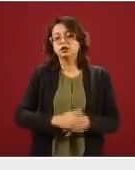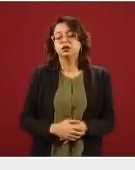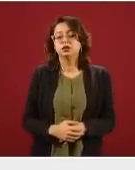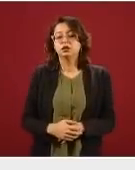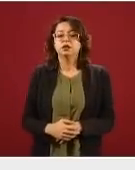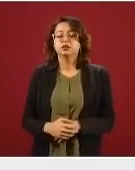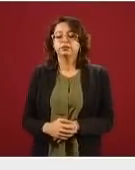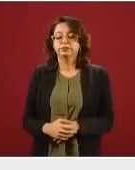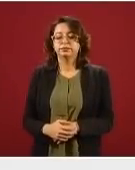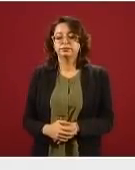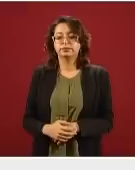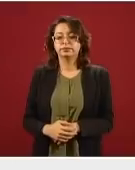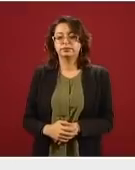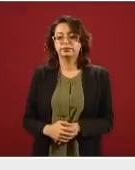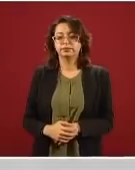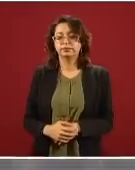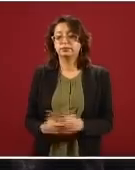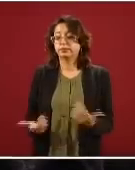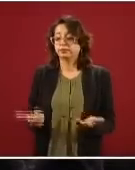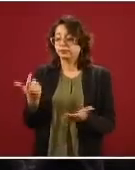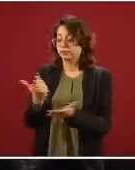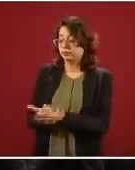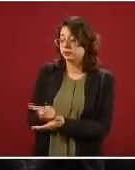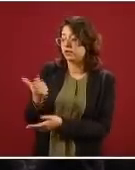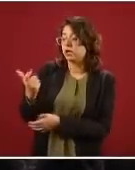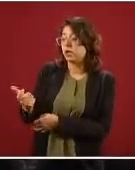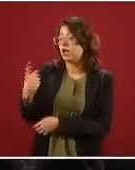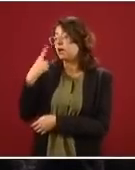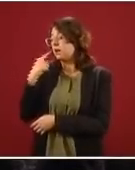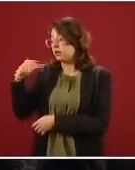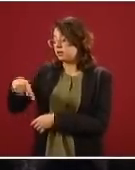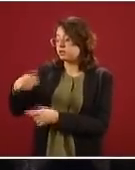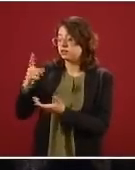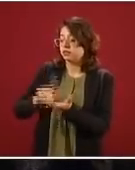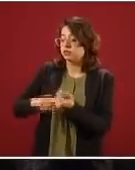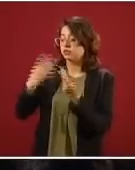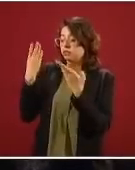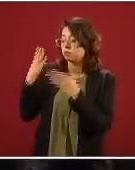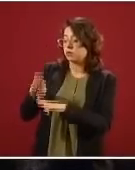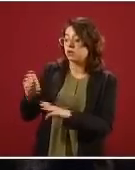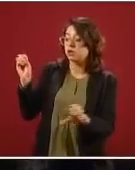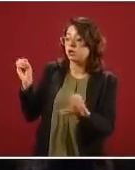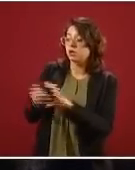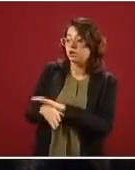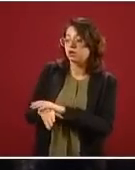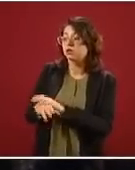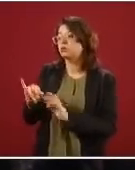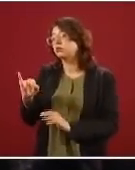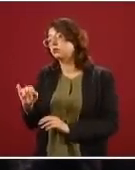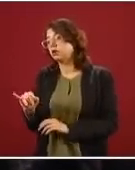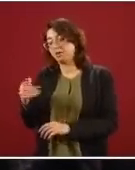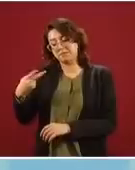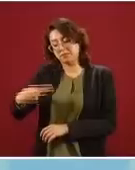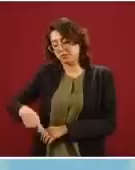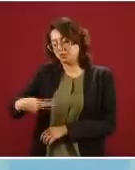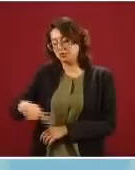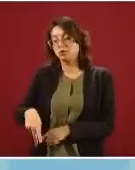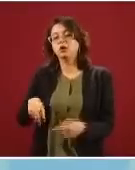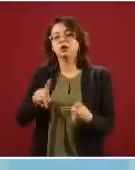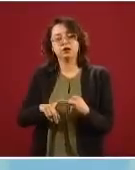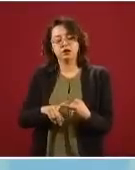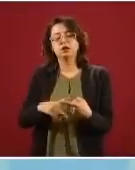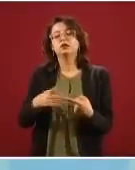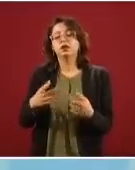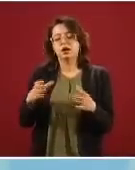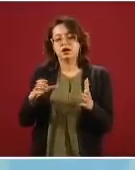no el poderles pagar a que tengan una cuenta. Caja Popular Mexicana sí lo condiciona e Inbursa